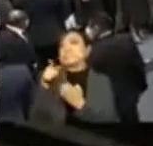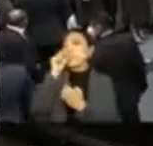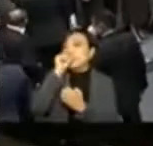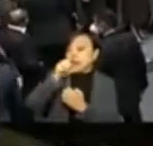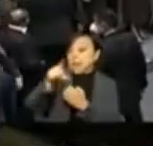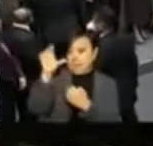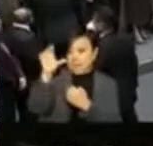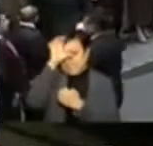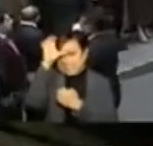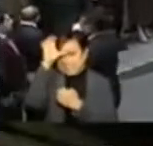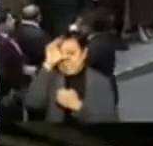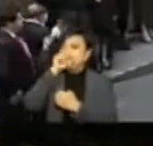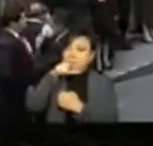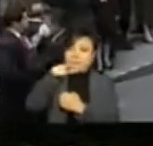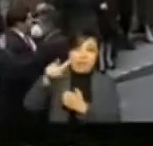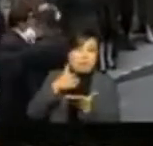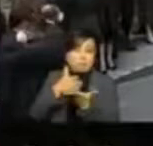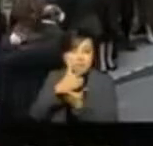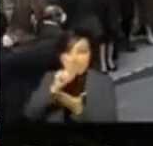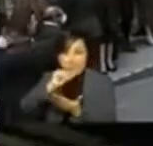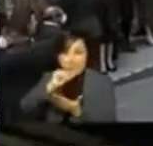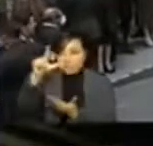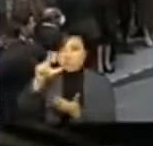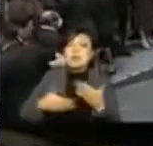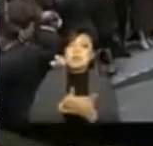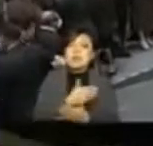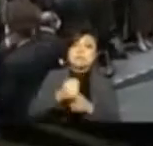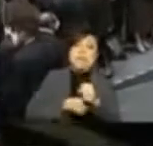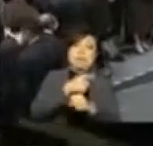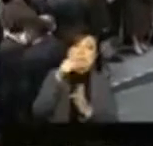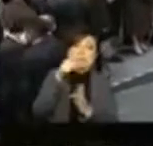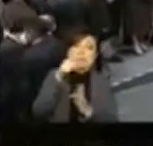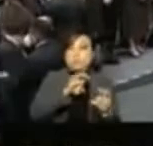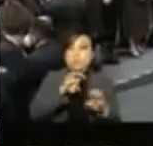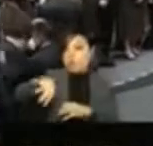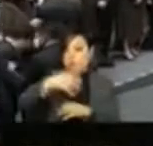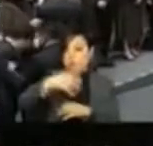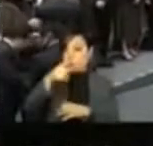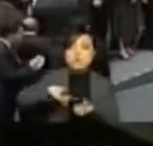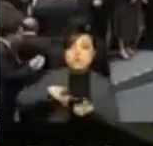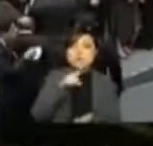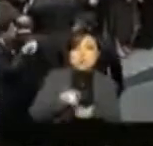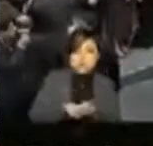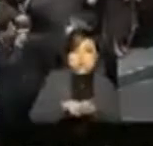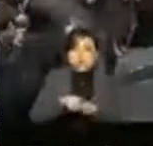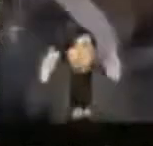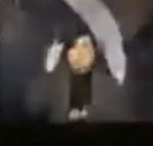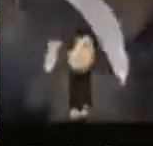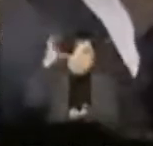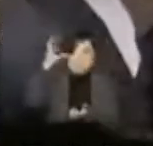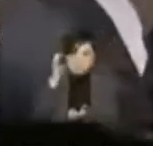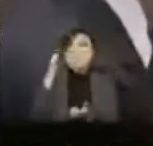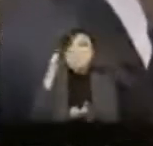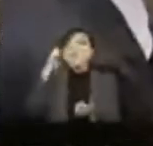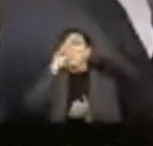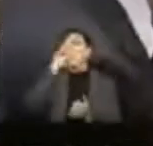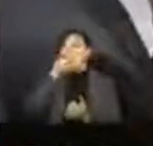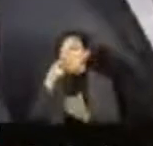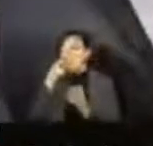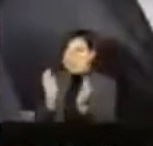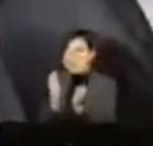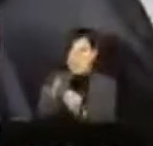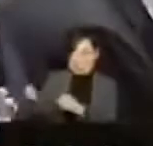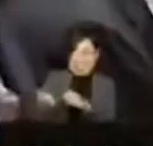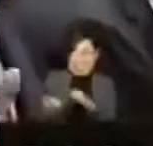supuesto, implica que se va a tener que negociar, que se va a tener que llegar a acuerdos con los partidos, con el